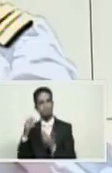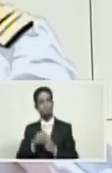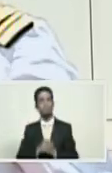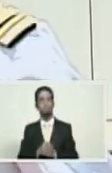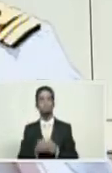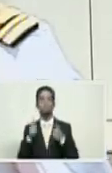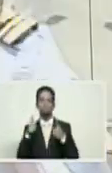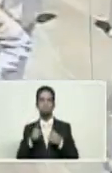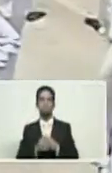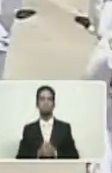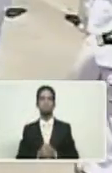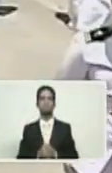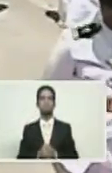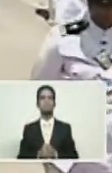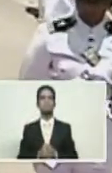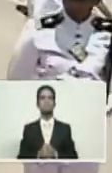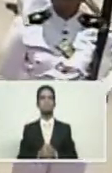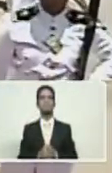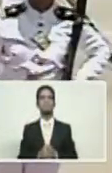bien.